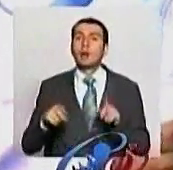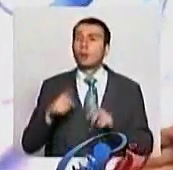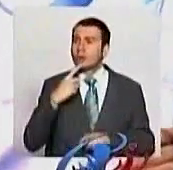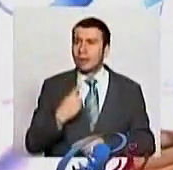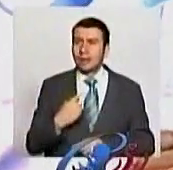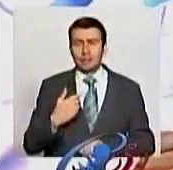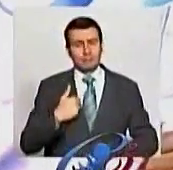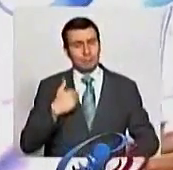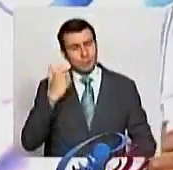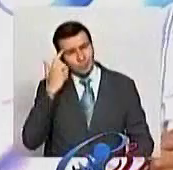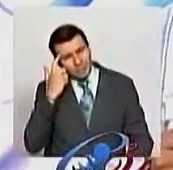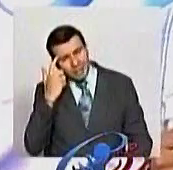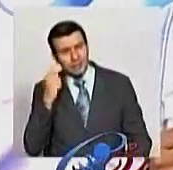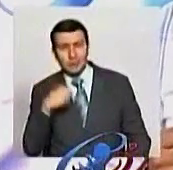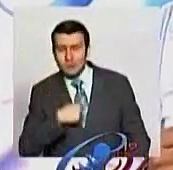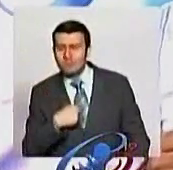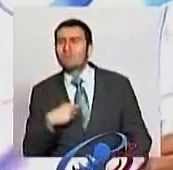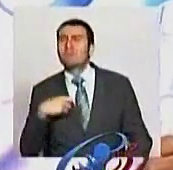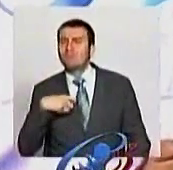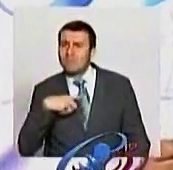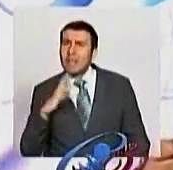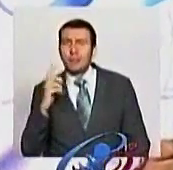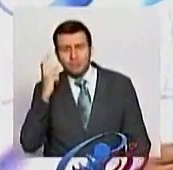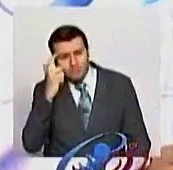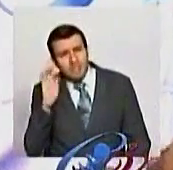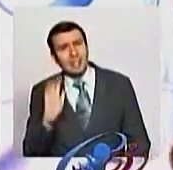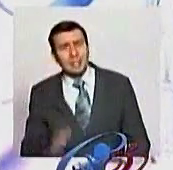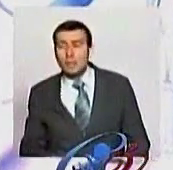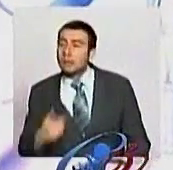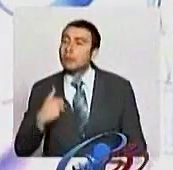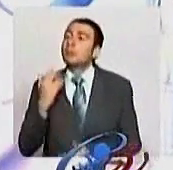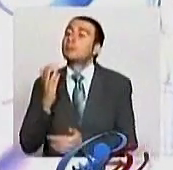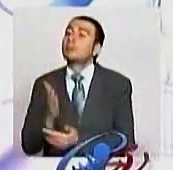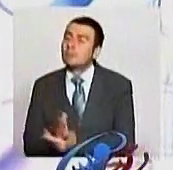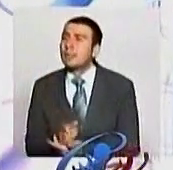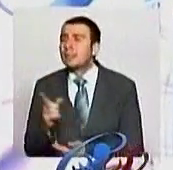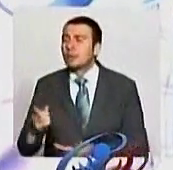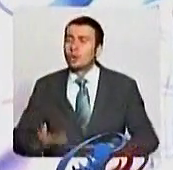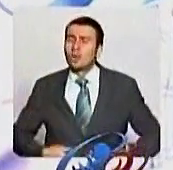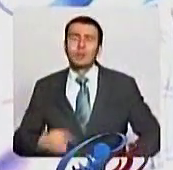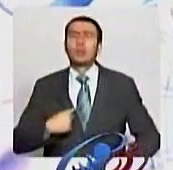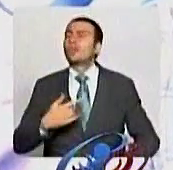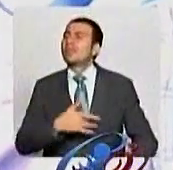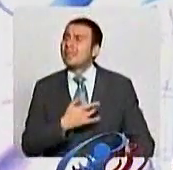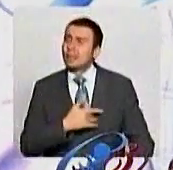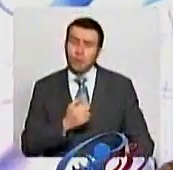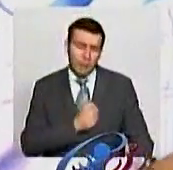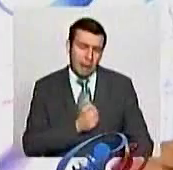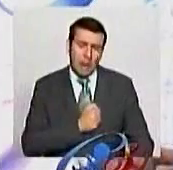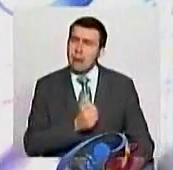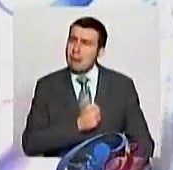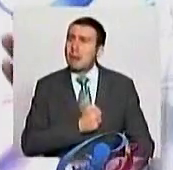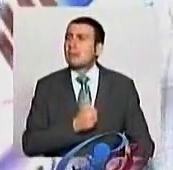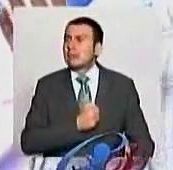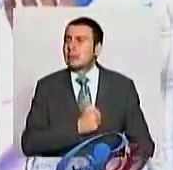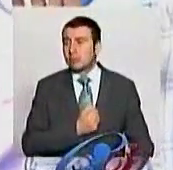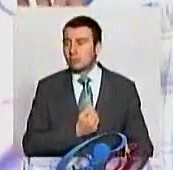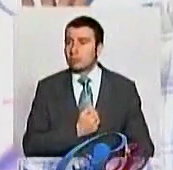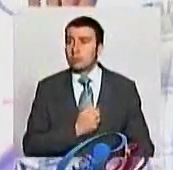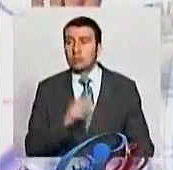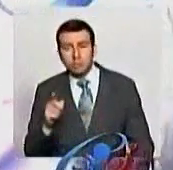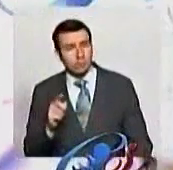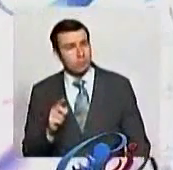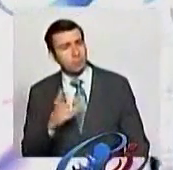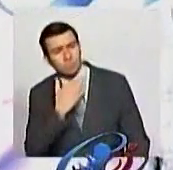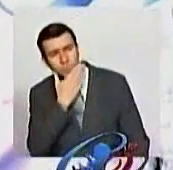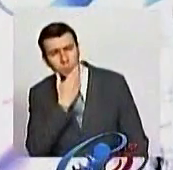creo que tengo tal cosa. Entonces van a la droguería, no es que yo siento dolor en el pecho, tengo taquicardia. Y no ha de faltar quien en la